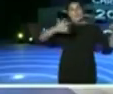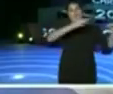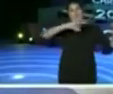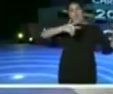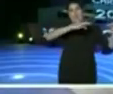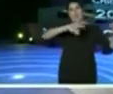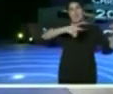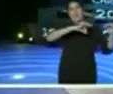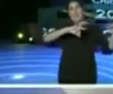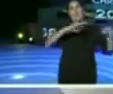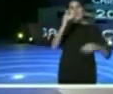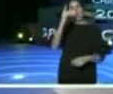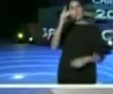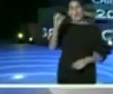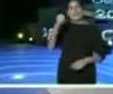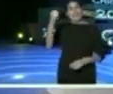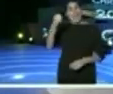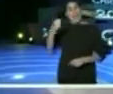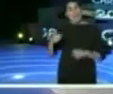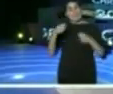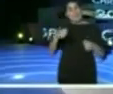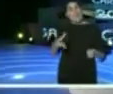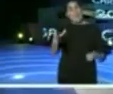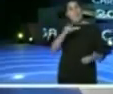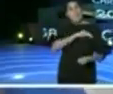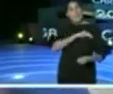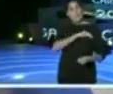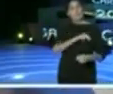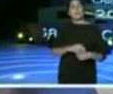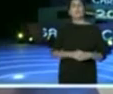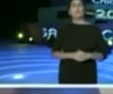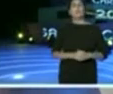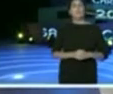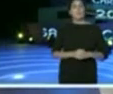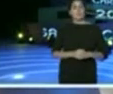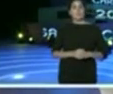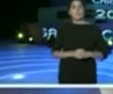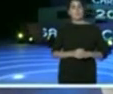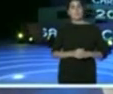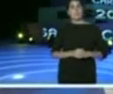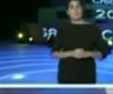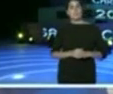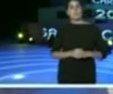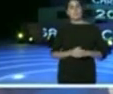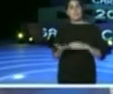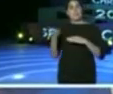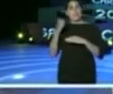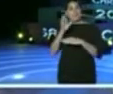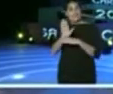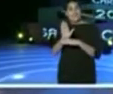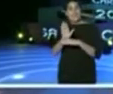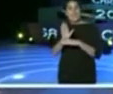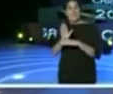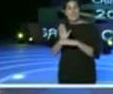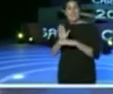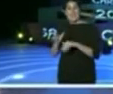con Damaso Arteaga entregando el premio acompañado por Manuela Hernández León, que actúa como representante de Fuente